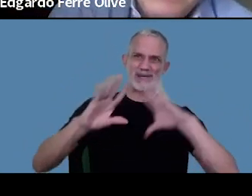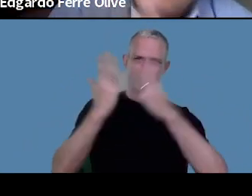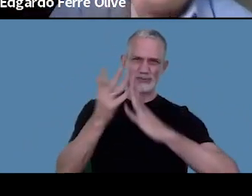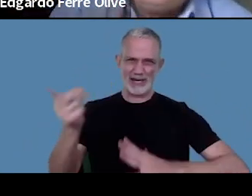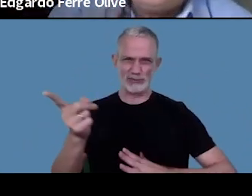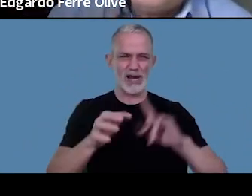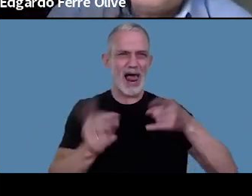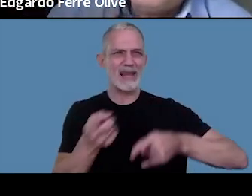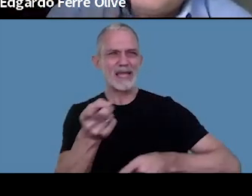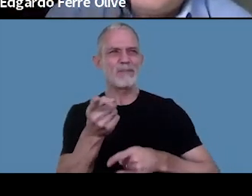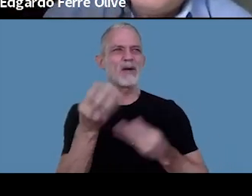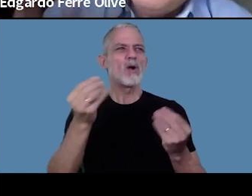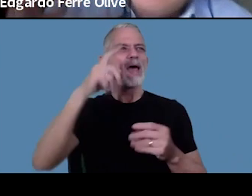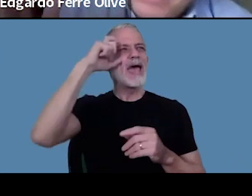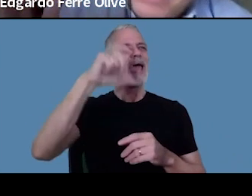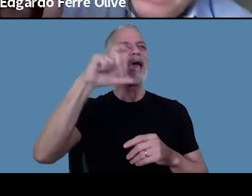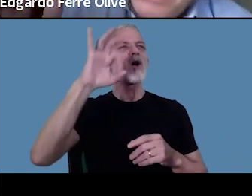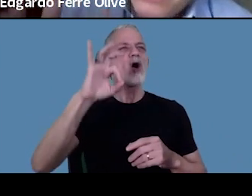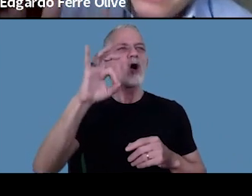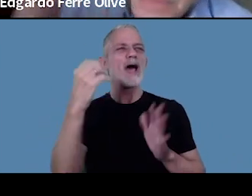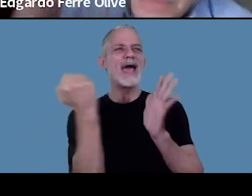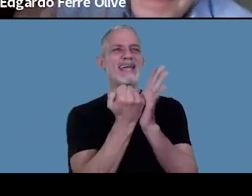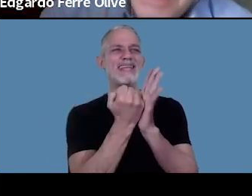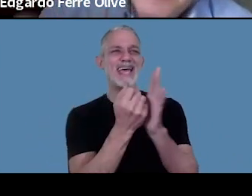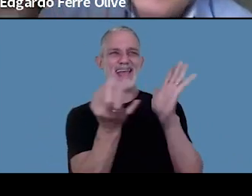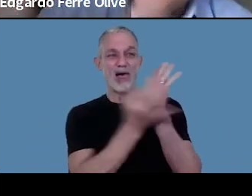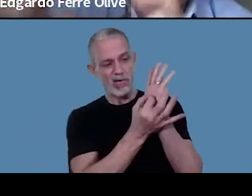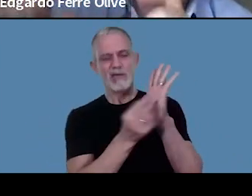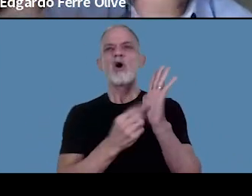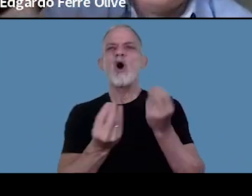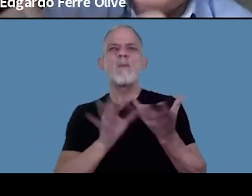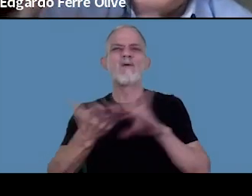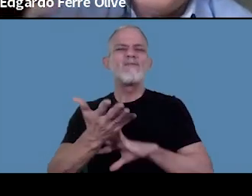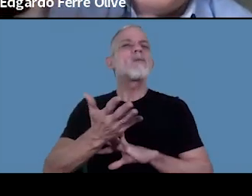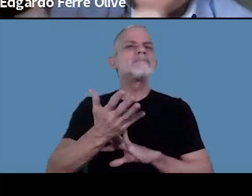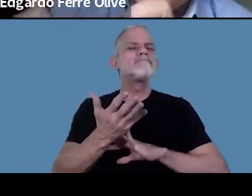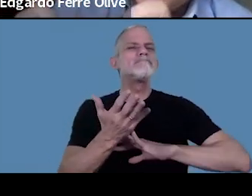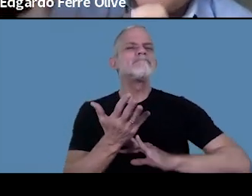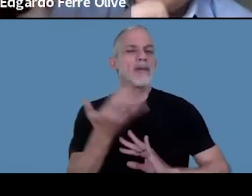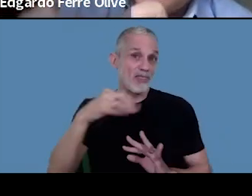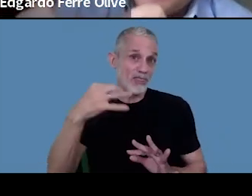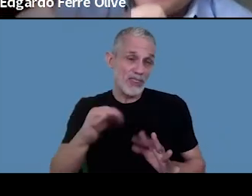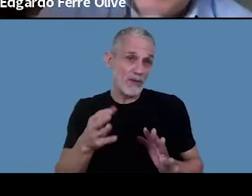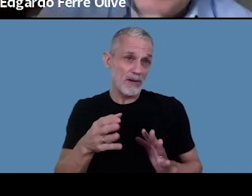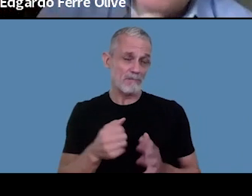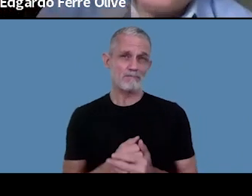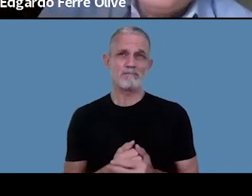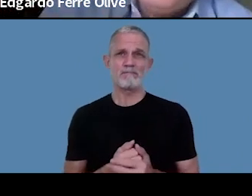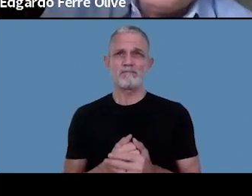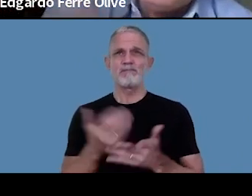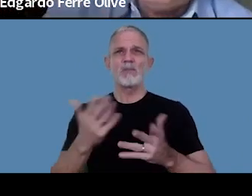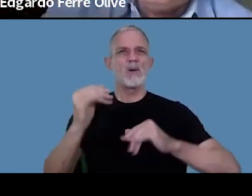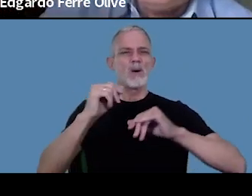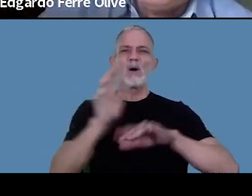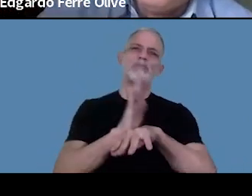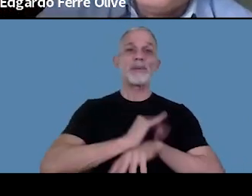es el ecoetiquetaje. Las ecoetiquetas, cómo se aplican, van a ser digamos, avisos que van a indicar